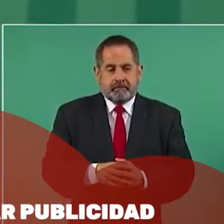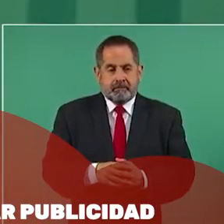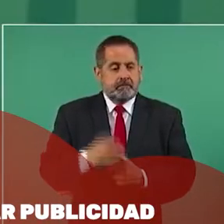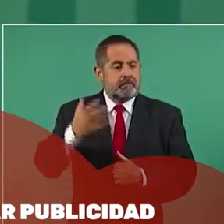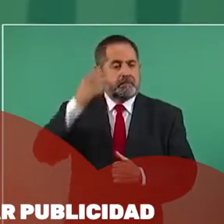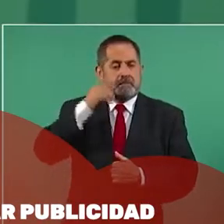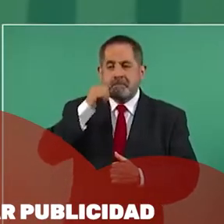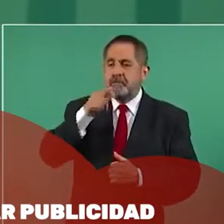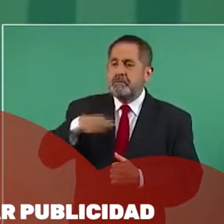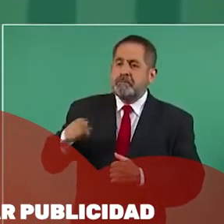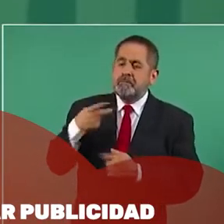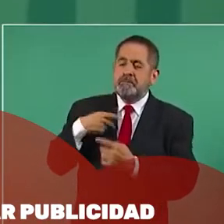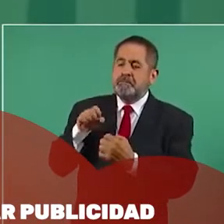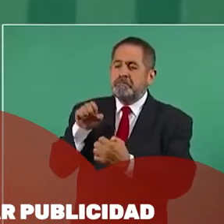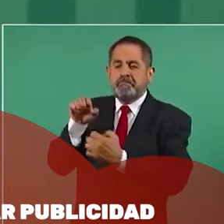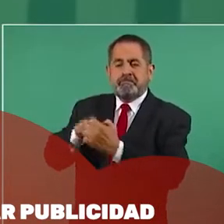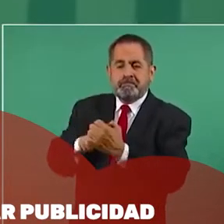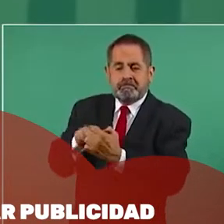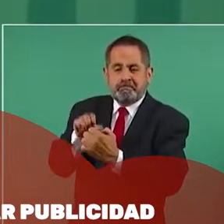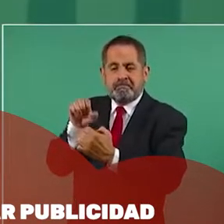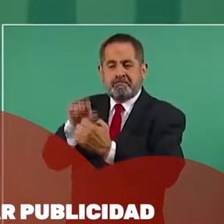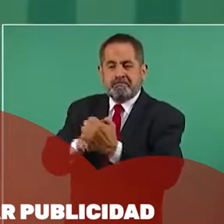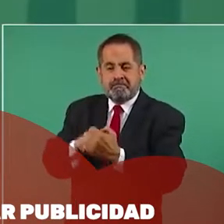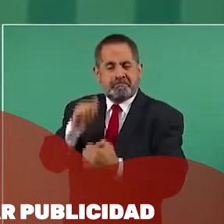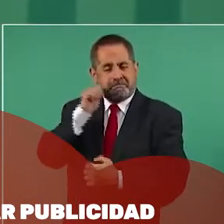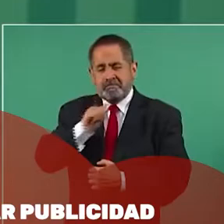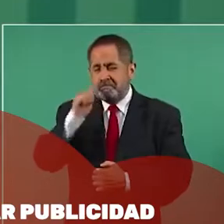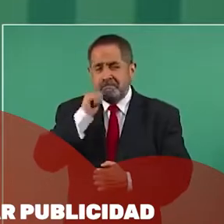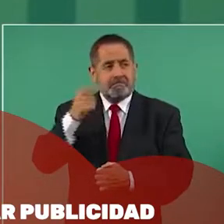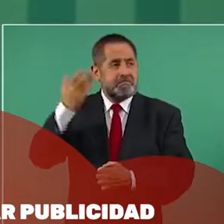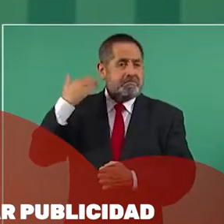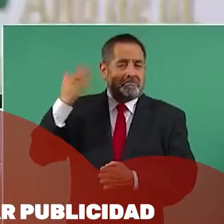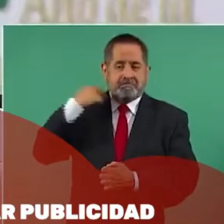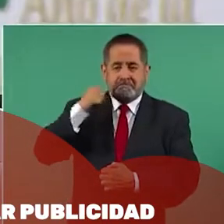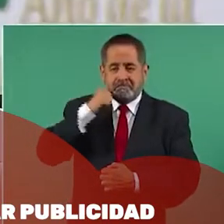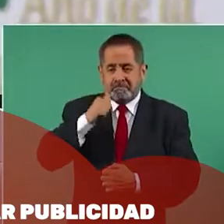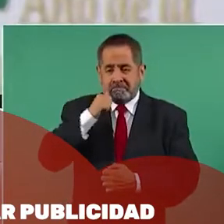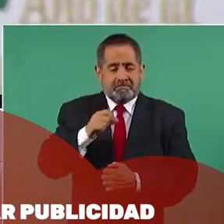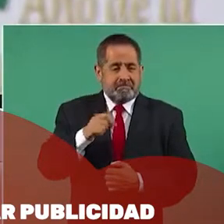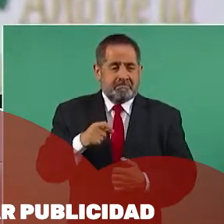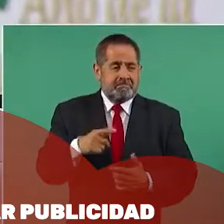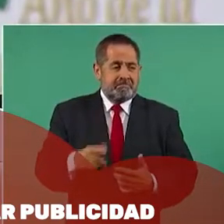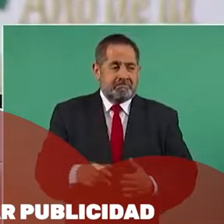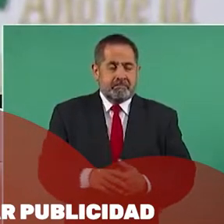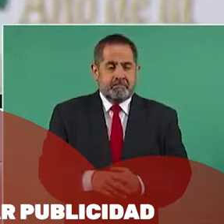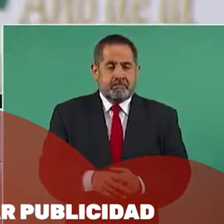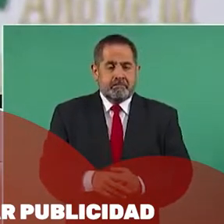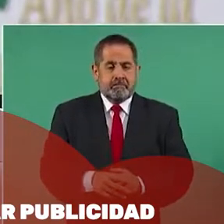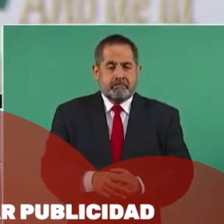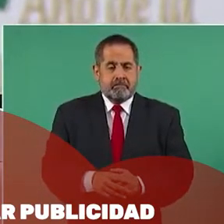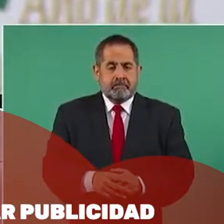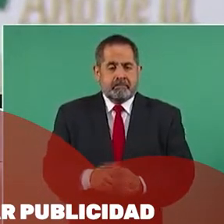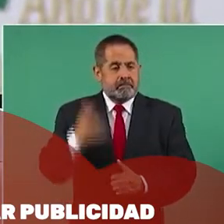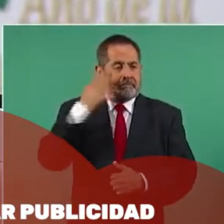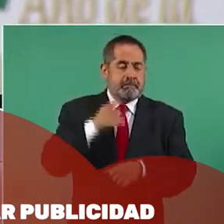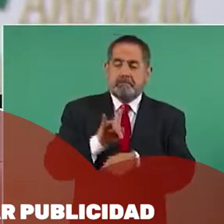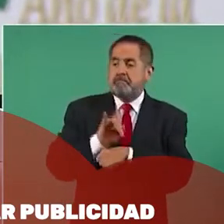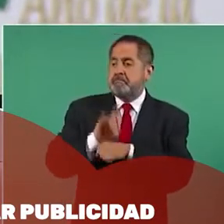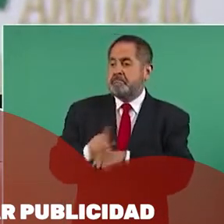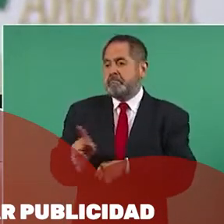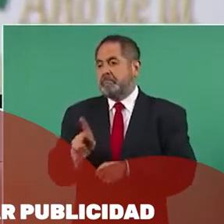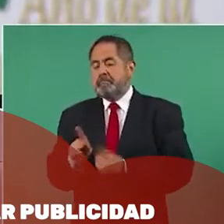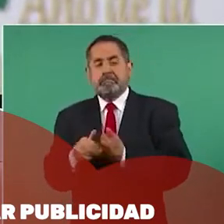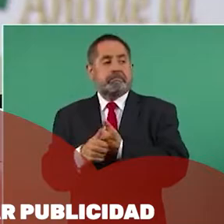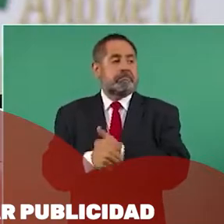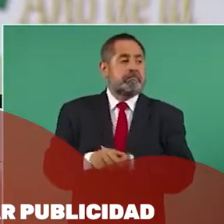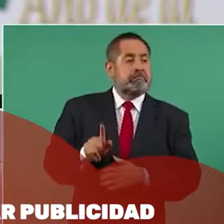a los intelectuales orgánicos, dijo que cobraban muchísimo dinero para callar y aplaudir como vasallos. Nunca un cuestionamiento, nunca un libro en contra de la corrupción que